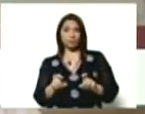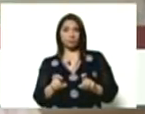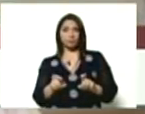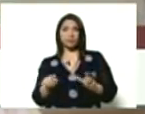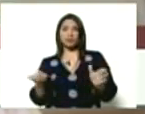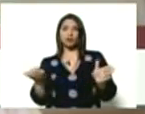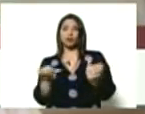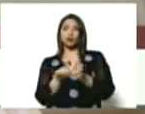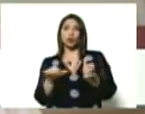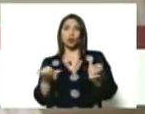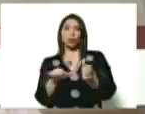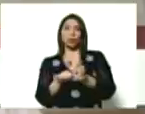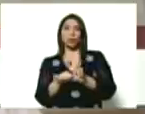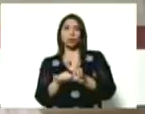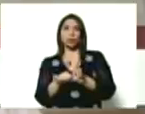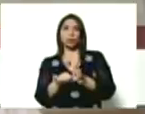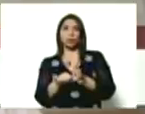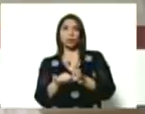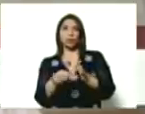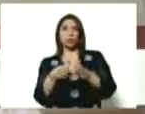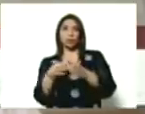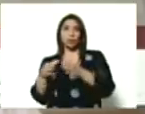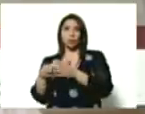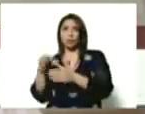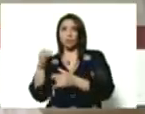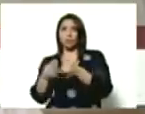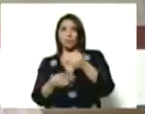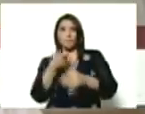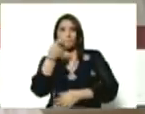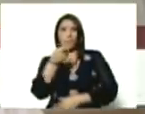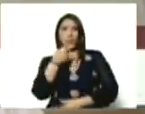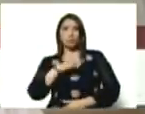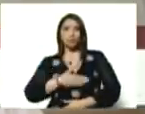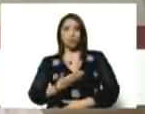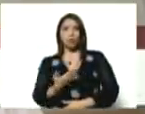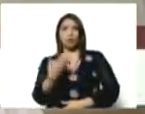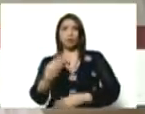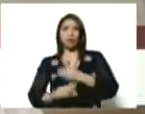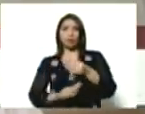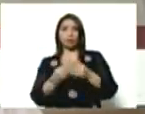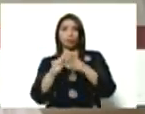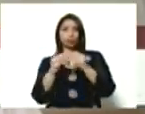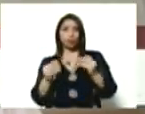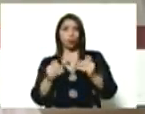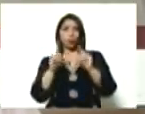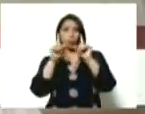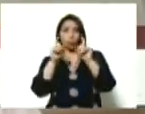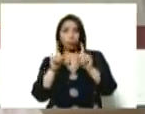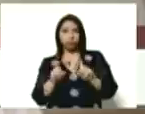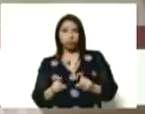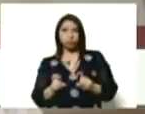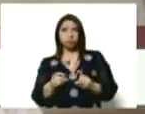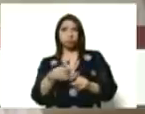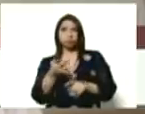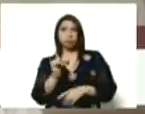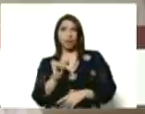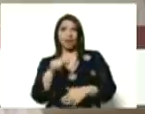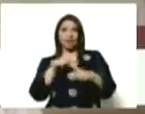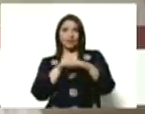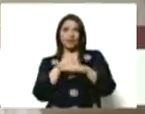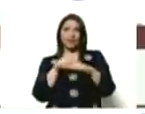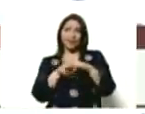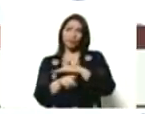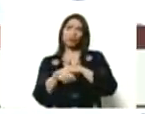donde las organizaciones con fines políticos pueden comprobar que todo lo auditado es lo que se está configurando en las máquinas de